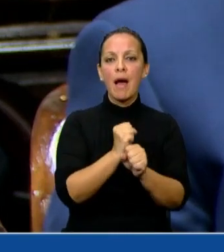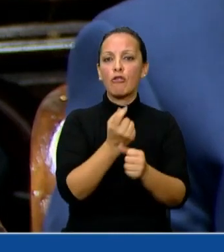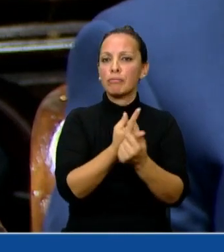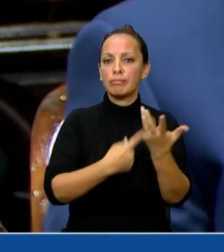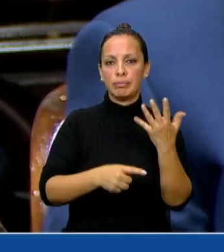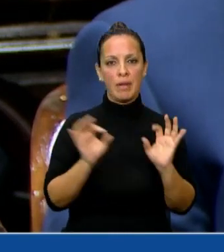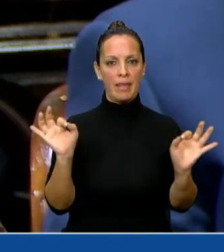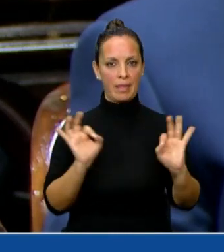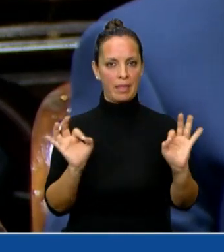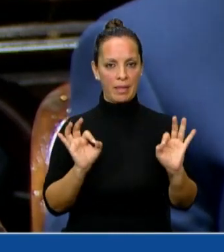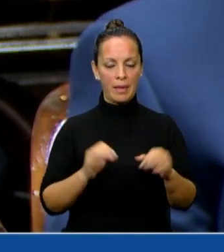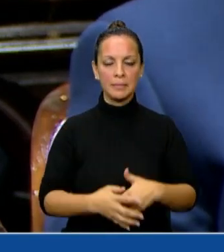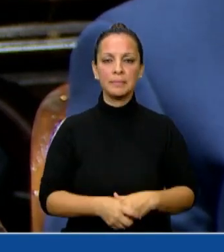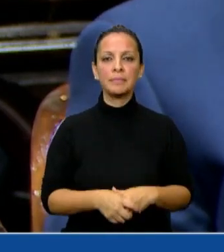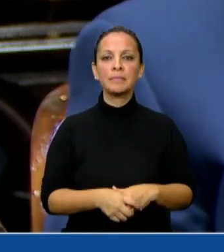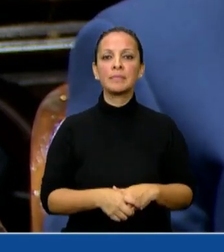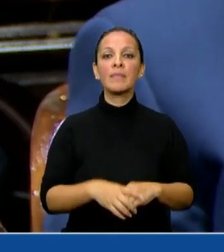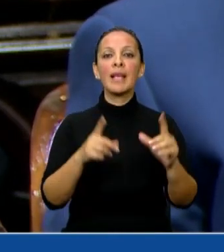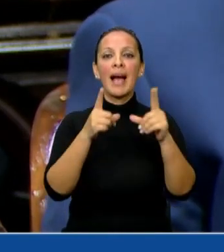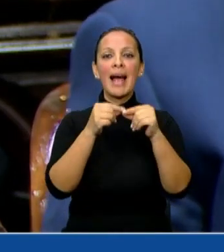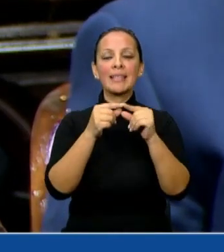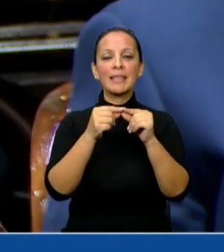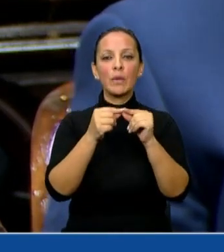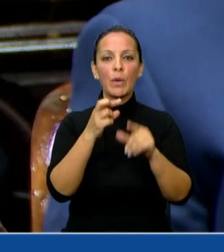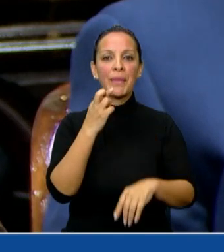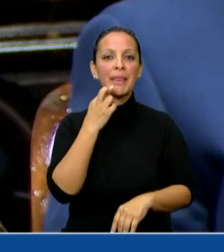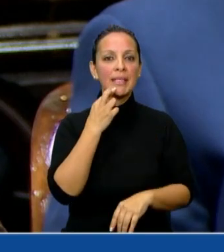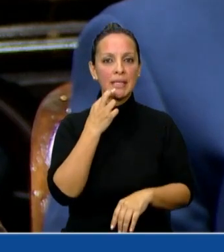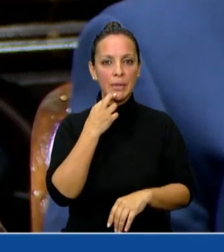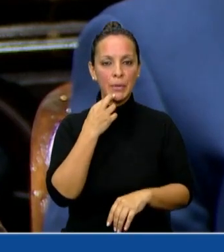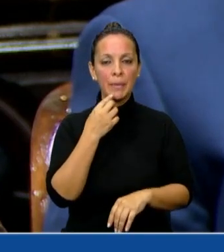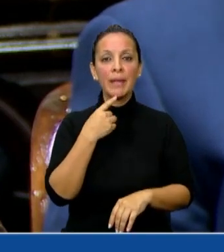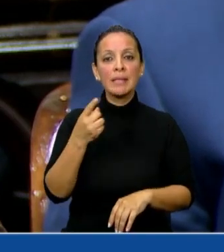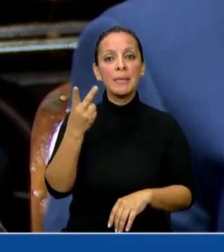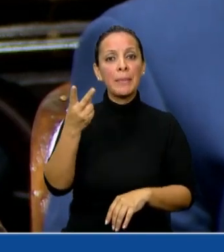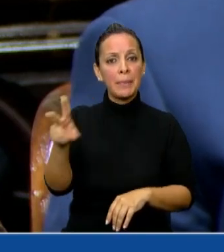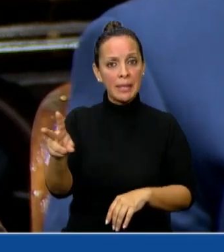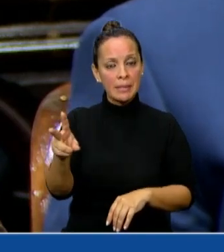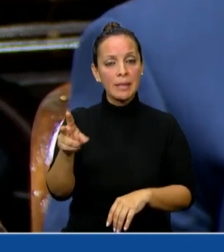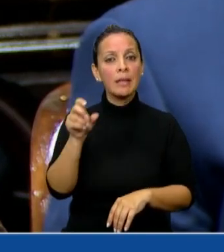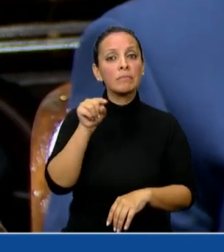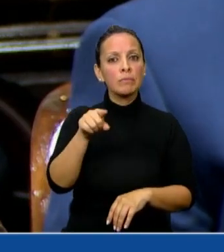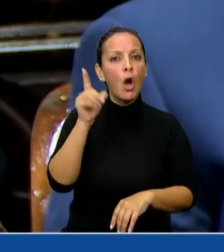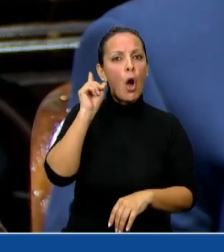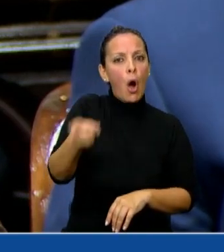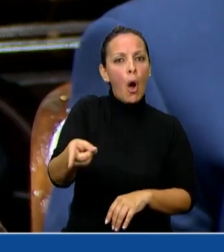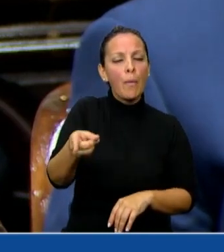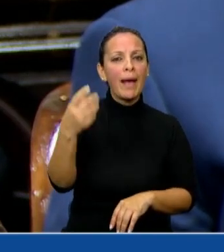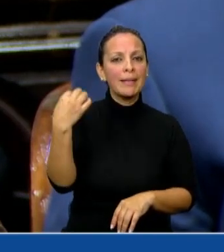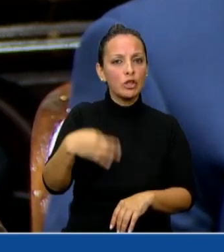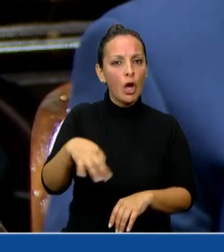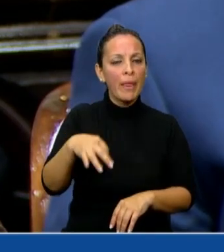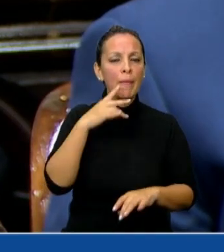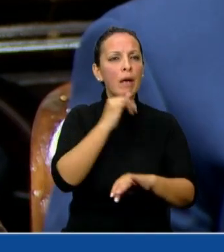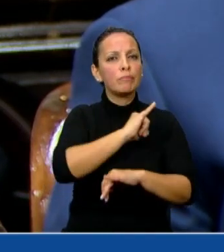fiduciario del fondo fiduciario. El artículo 19 obliga al vicefideicomiso a informar trimestralmente